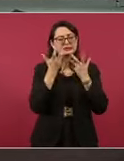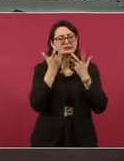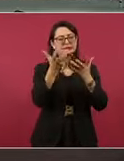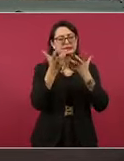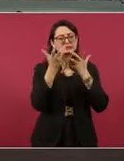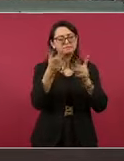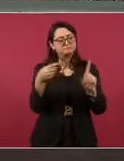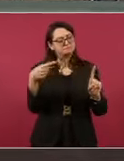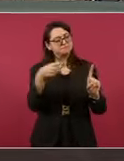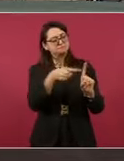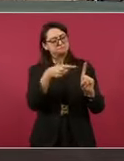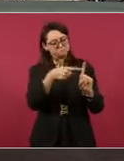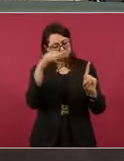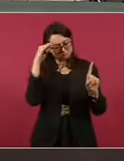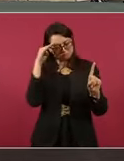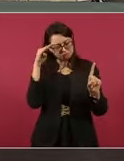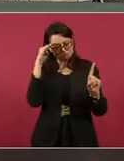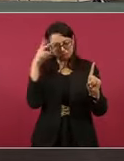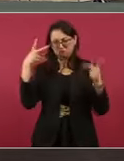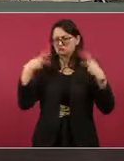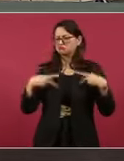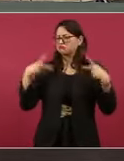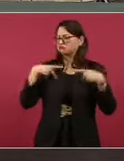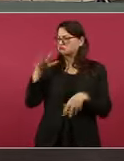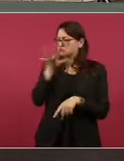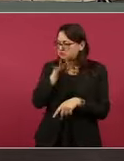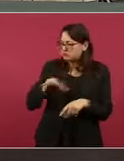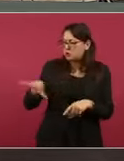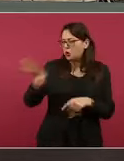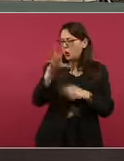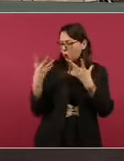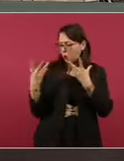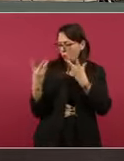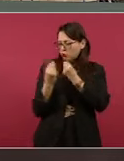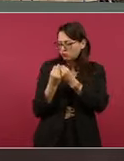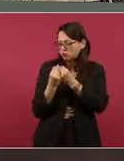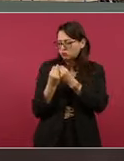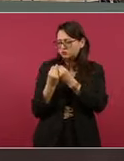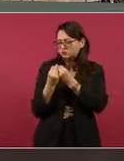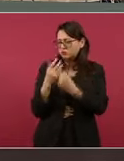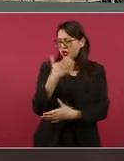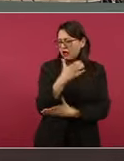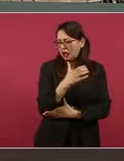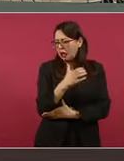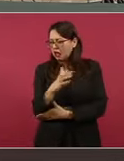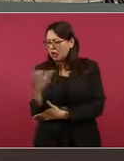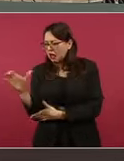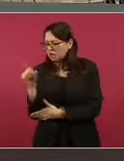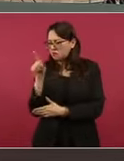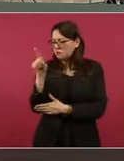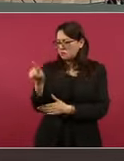reforzar sus vínculos con el pueblo, en especial con los campesinos